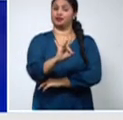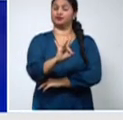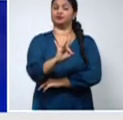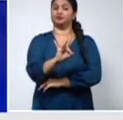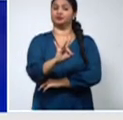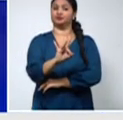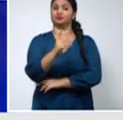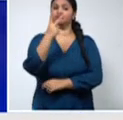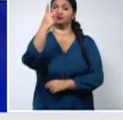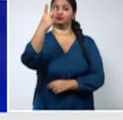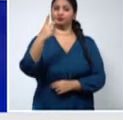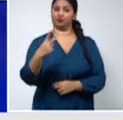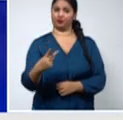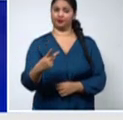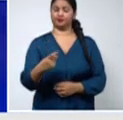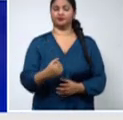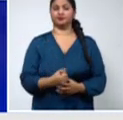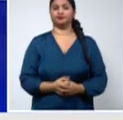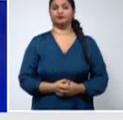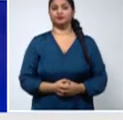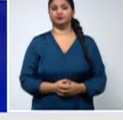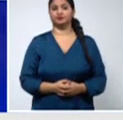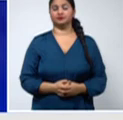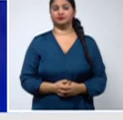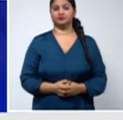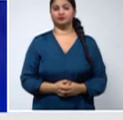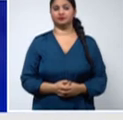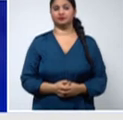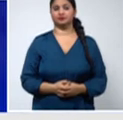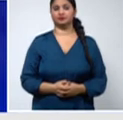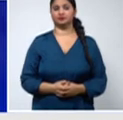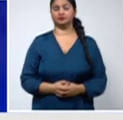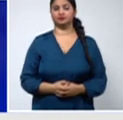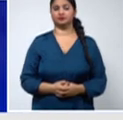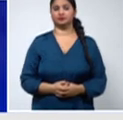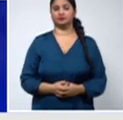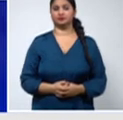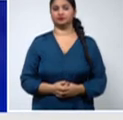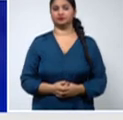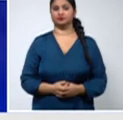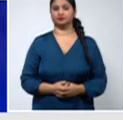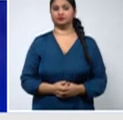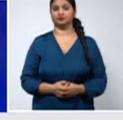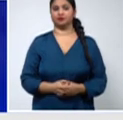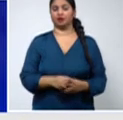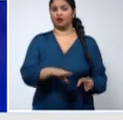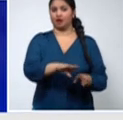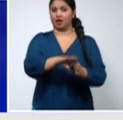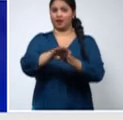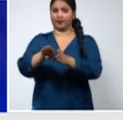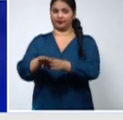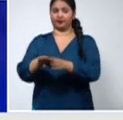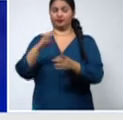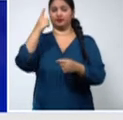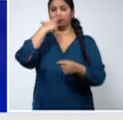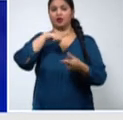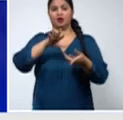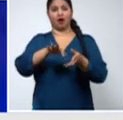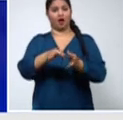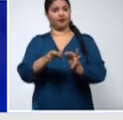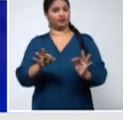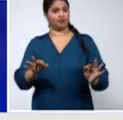casos autóctonos cada uno. Artemisa mantiene una cifra que es alta, pero